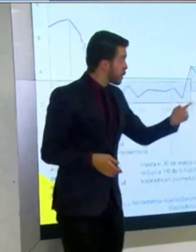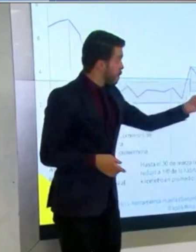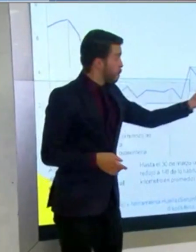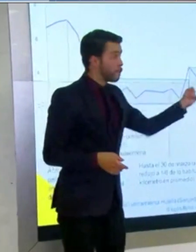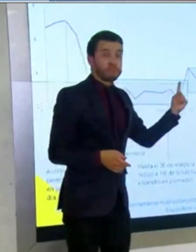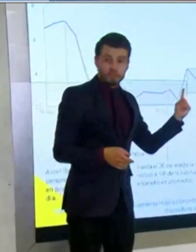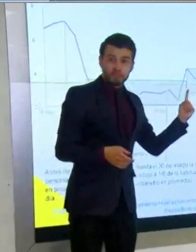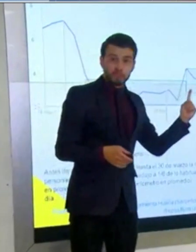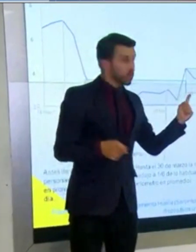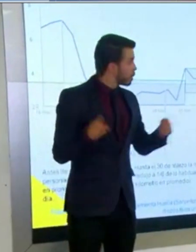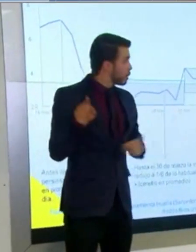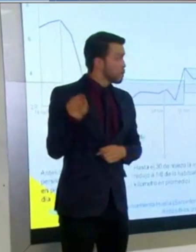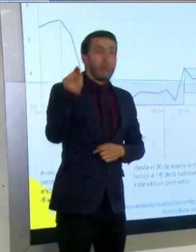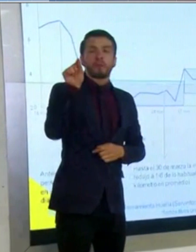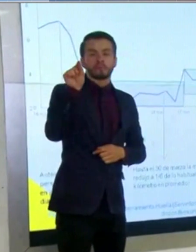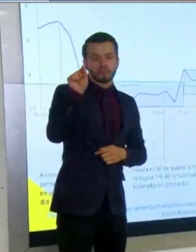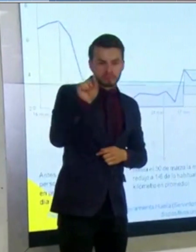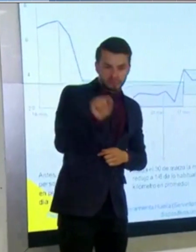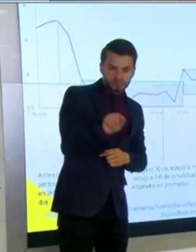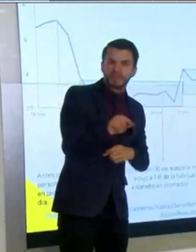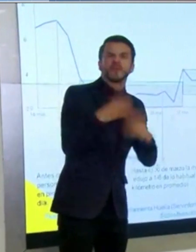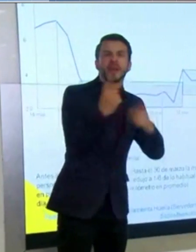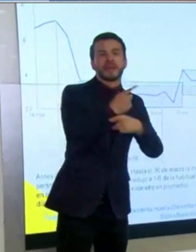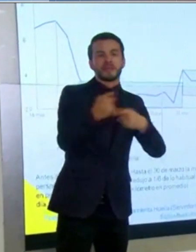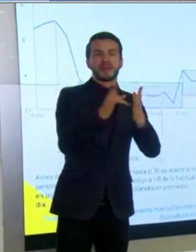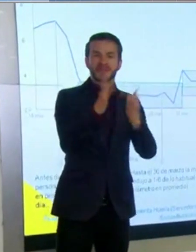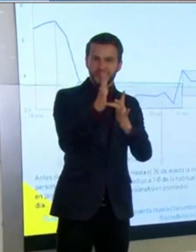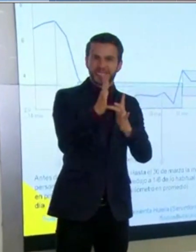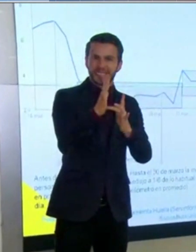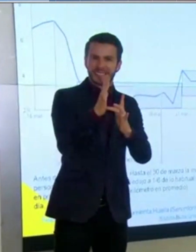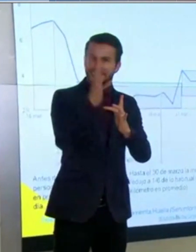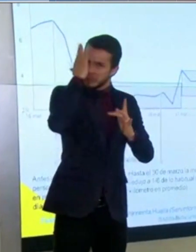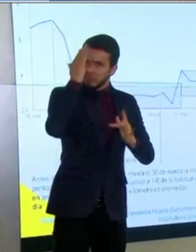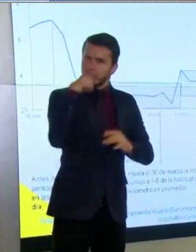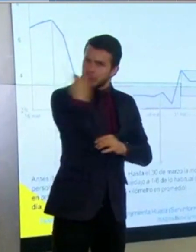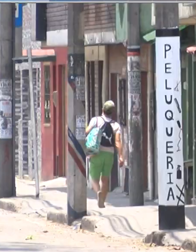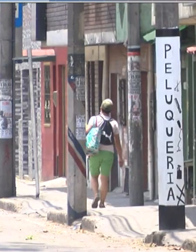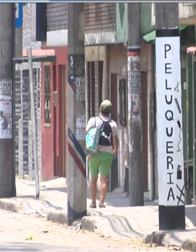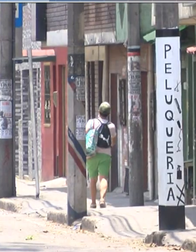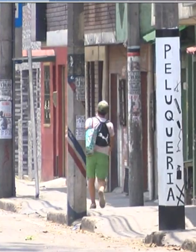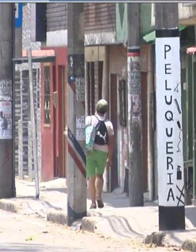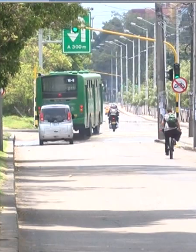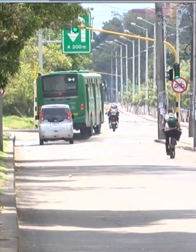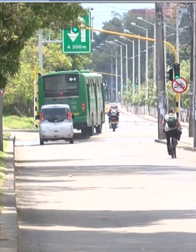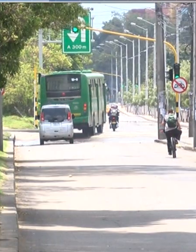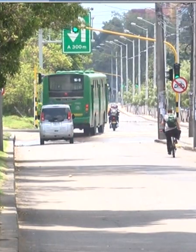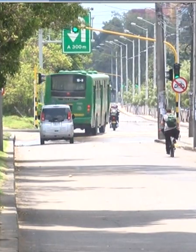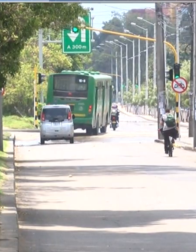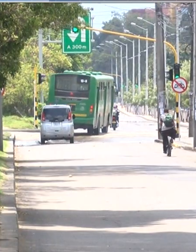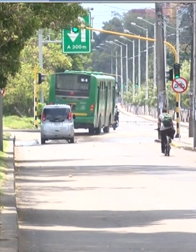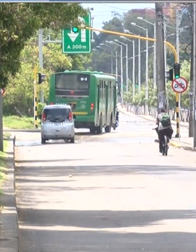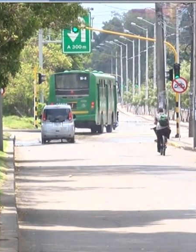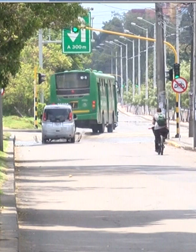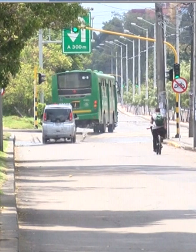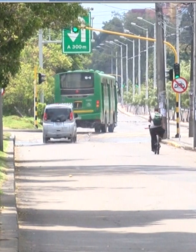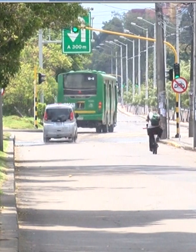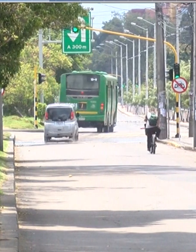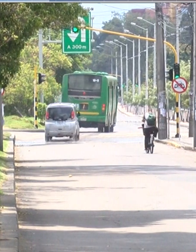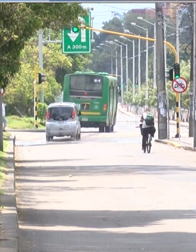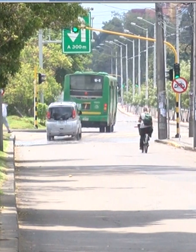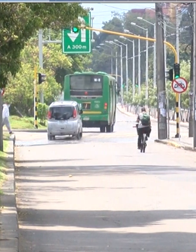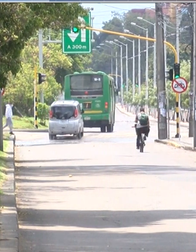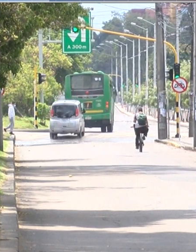sobre todo convocado por el centro democrático a una alcaldesa que se ha puesto o que ha tenido sus rifirrafes con el